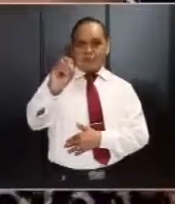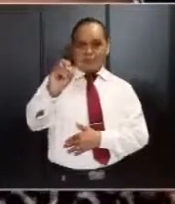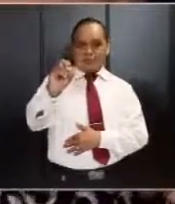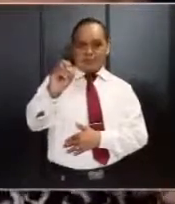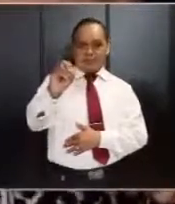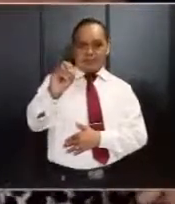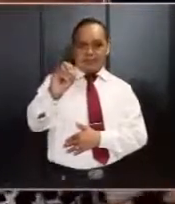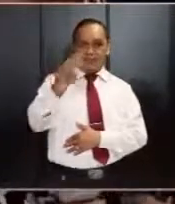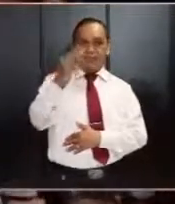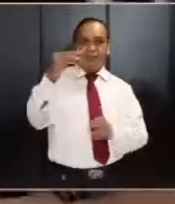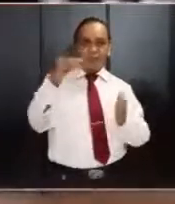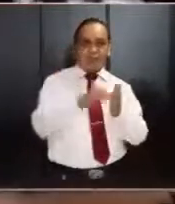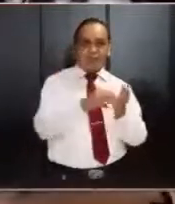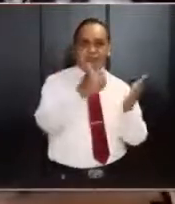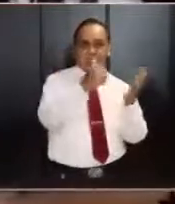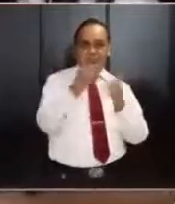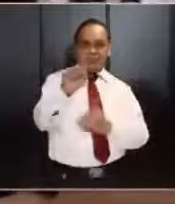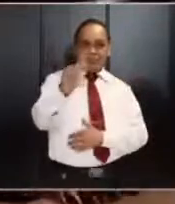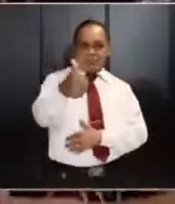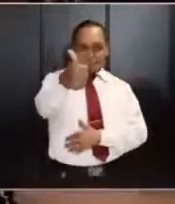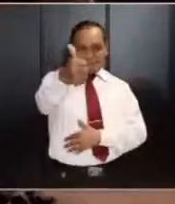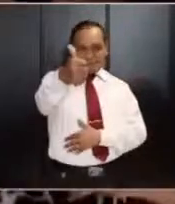2,966. Muy bien.